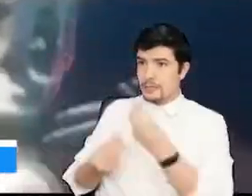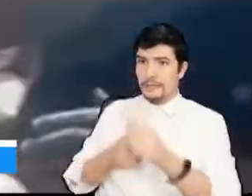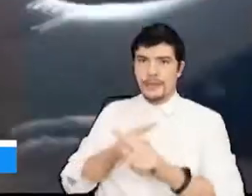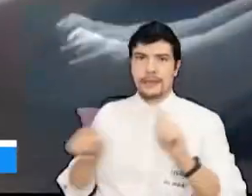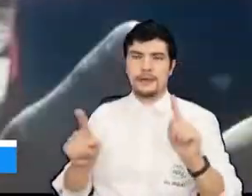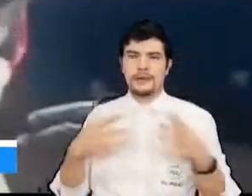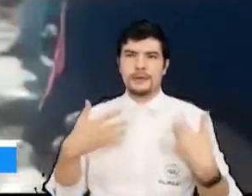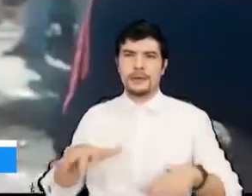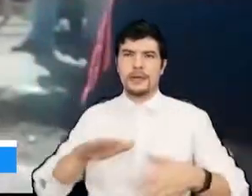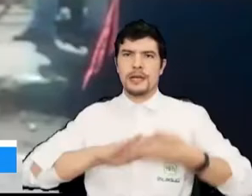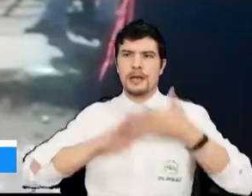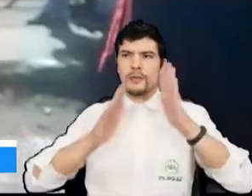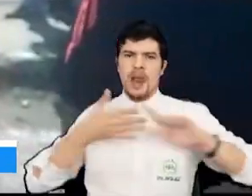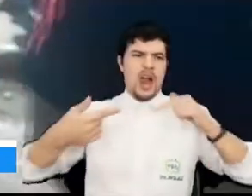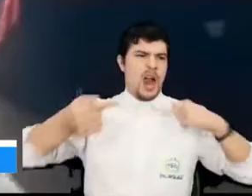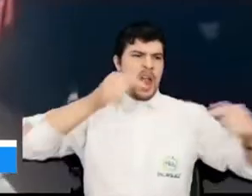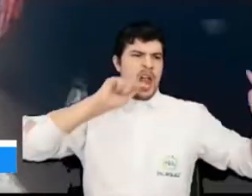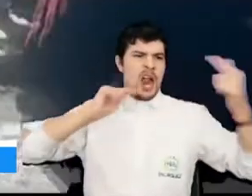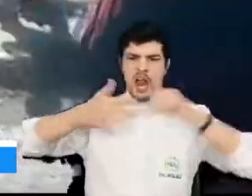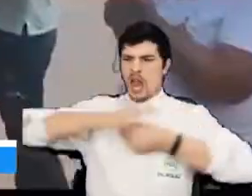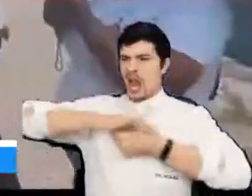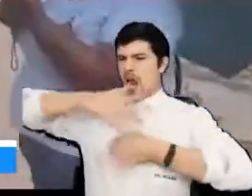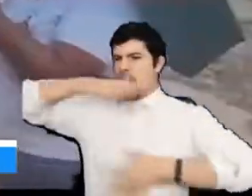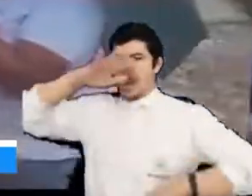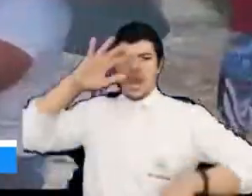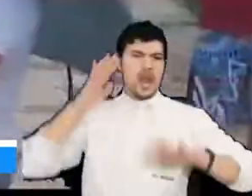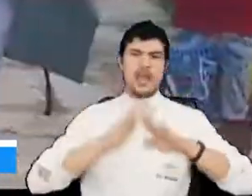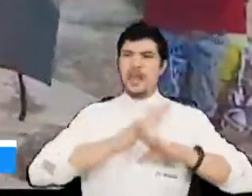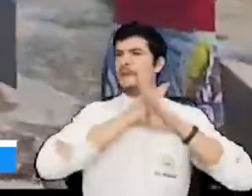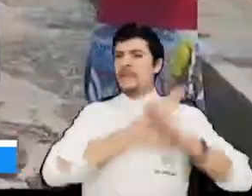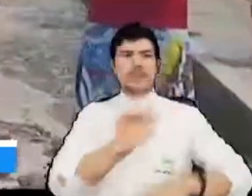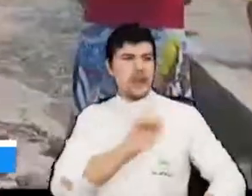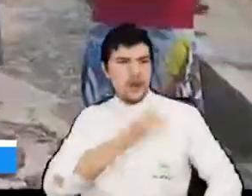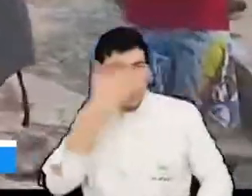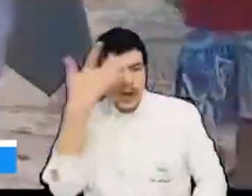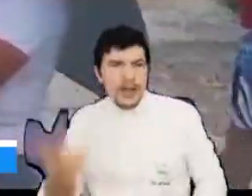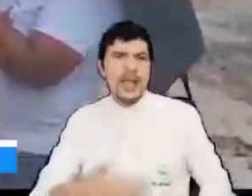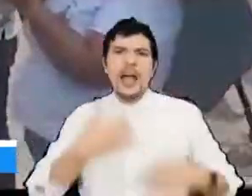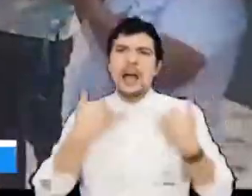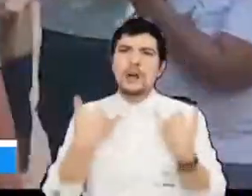todos los habitantes se reunieron para evitarlo.